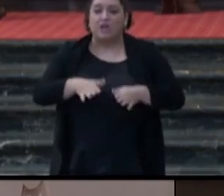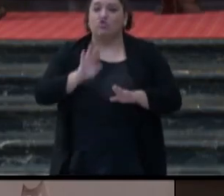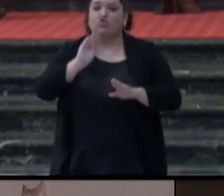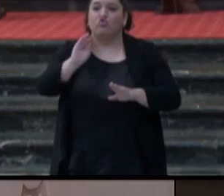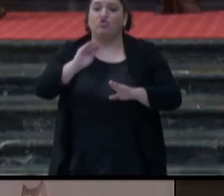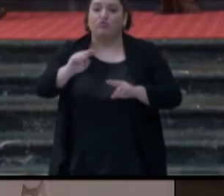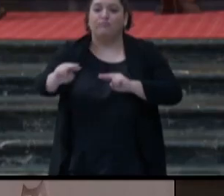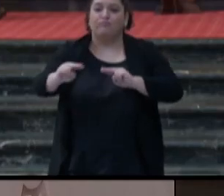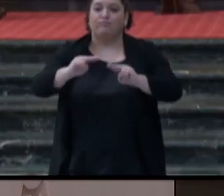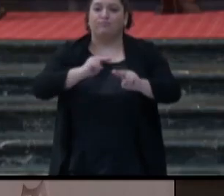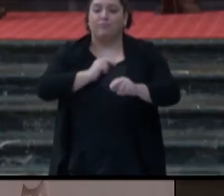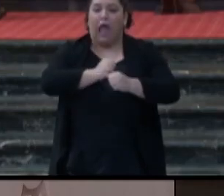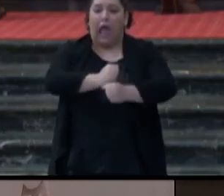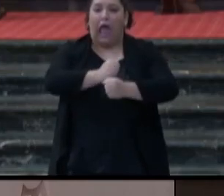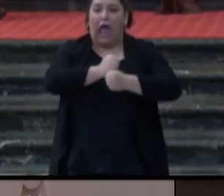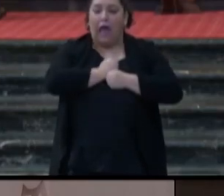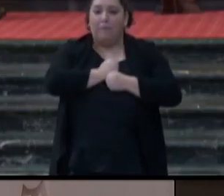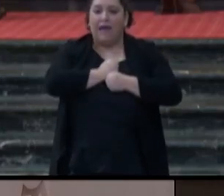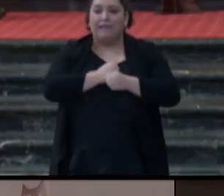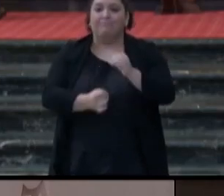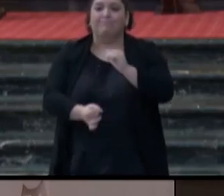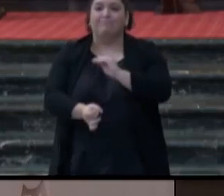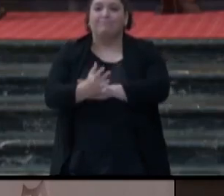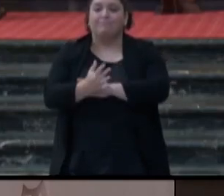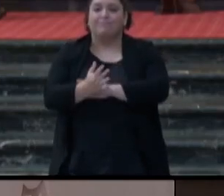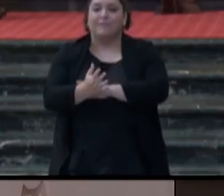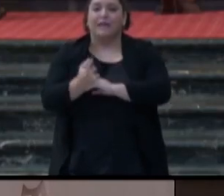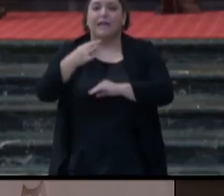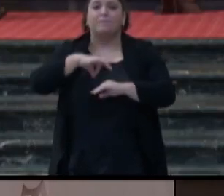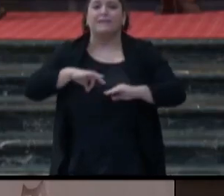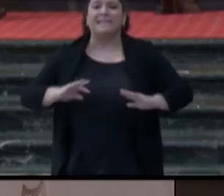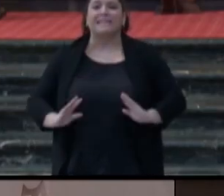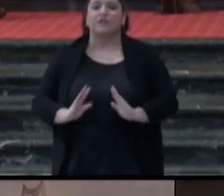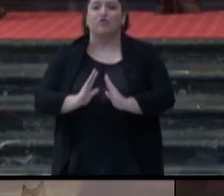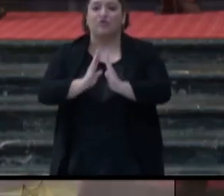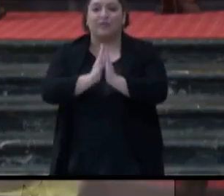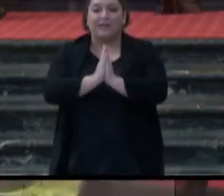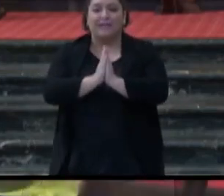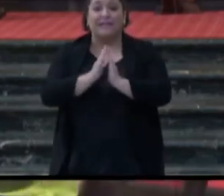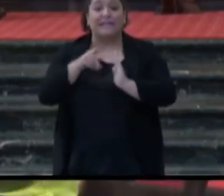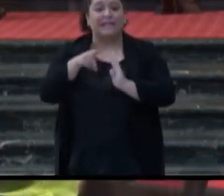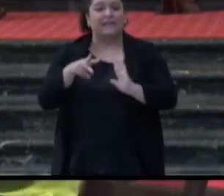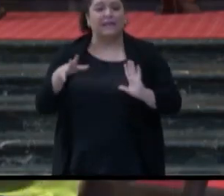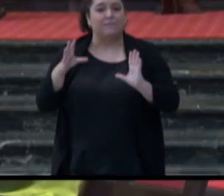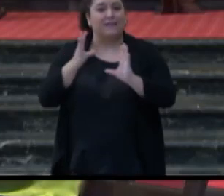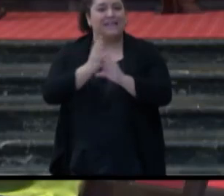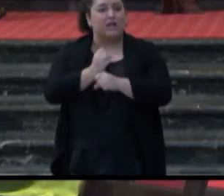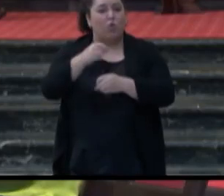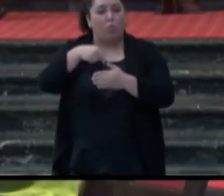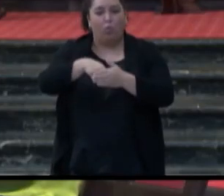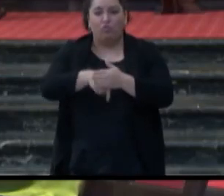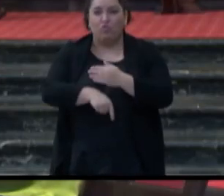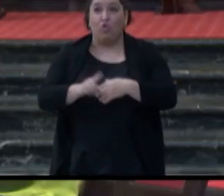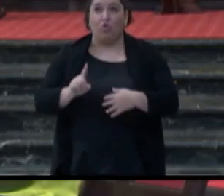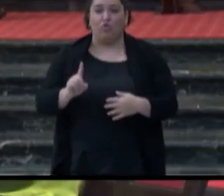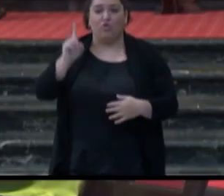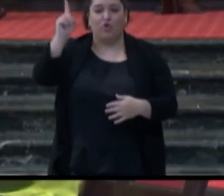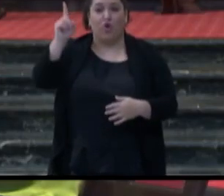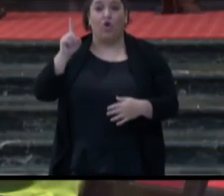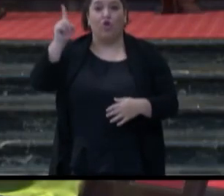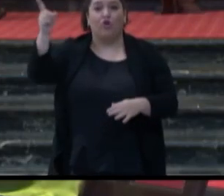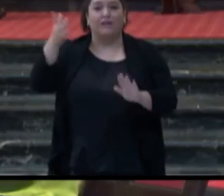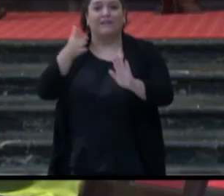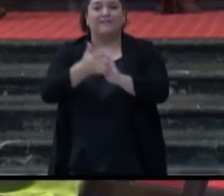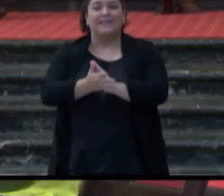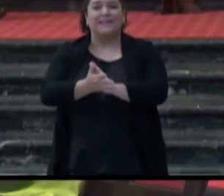brota el espíritu santo y este es el misterio más profundo de Dios Dios es amor